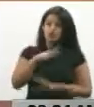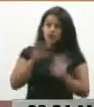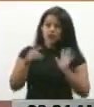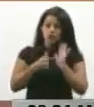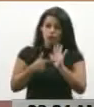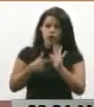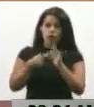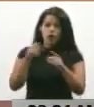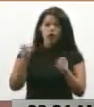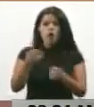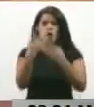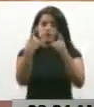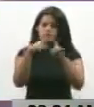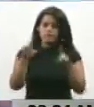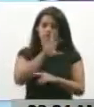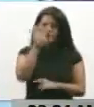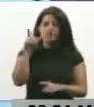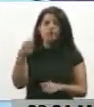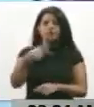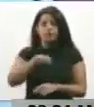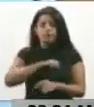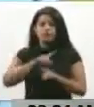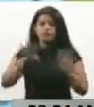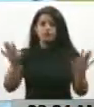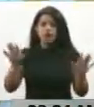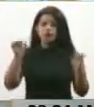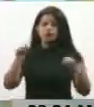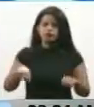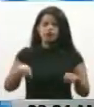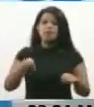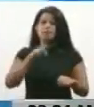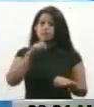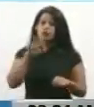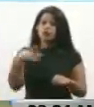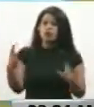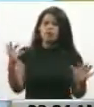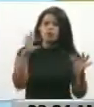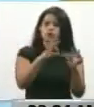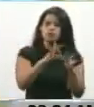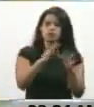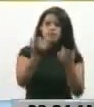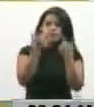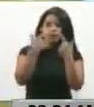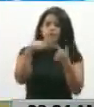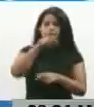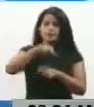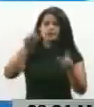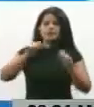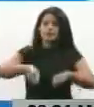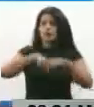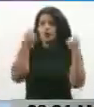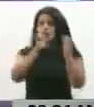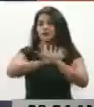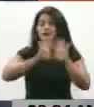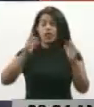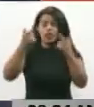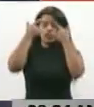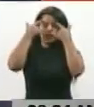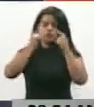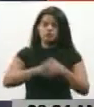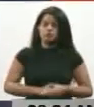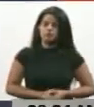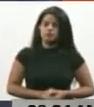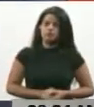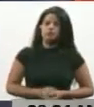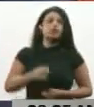obra en varios países, iniciaron en España, hicieron un recorrido. ¿Cómo ha sido esa vinculación? A ver si la gente ha roto, digamos, ese tabú. Nosotros lo